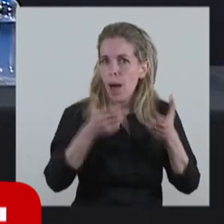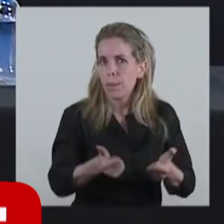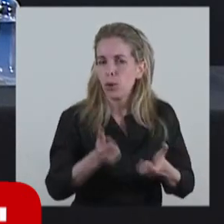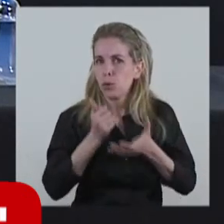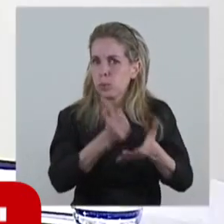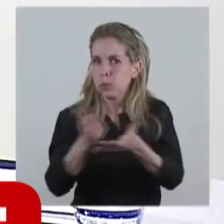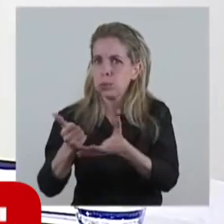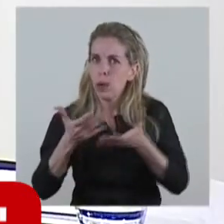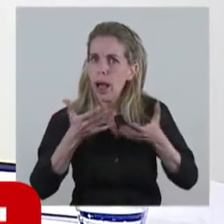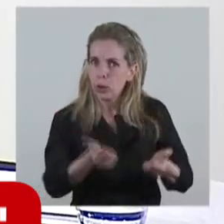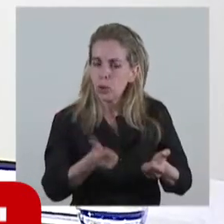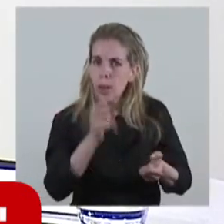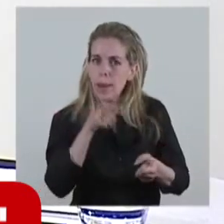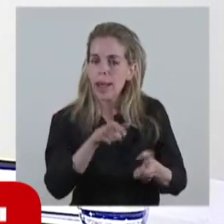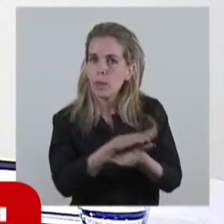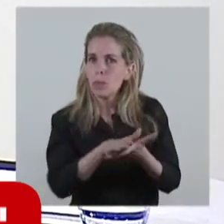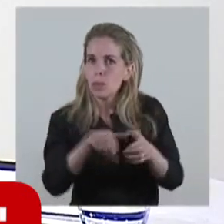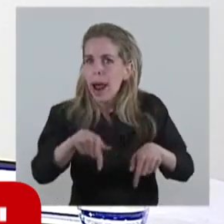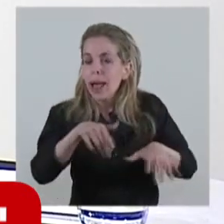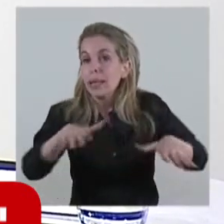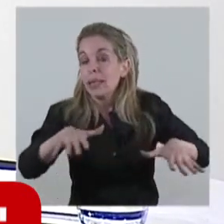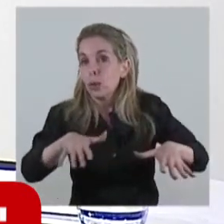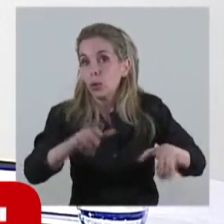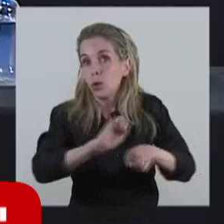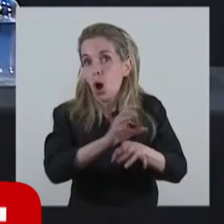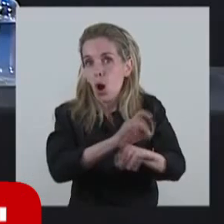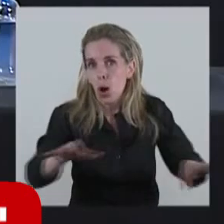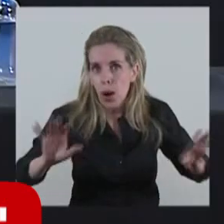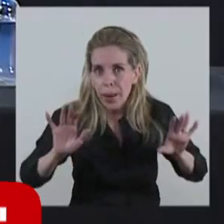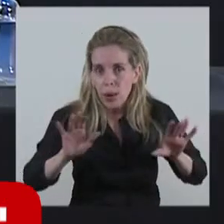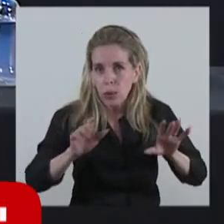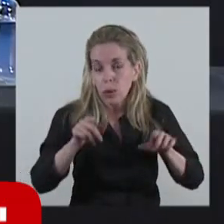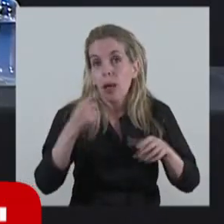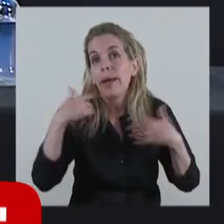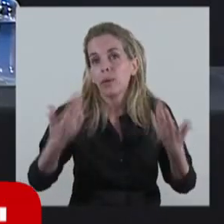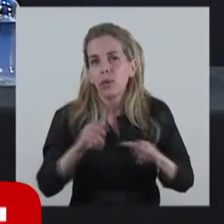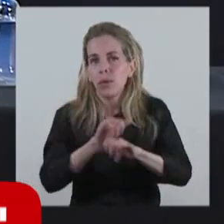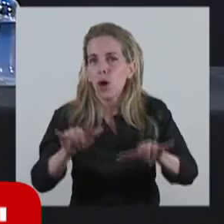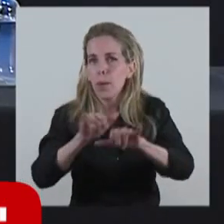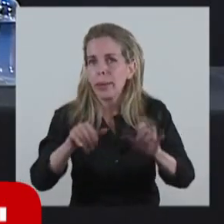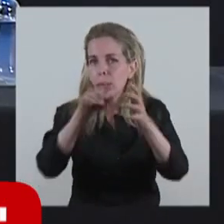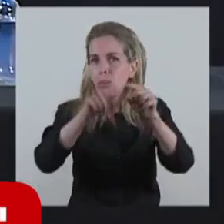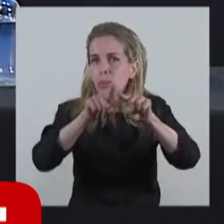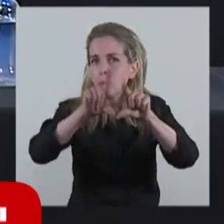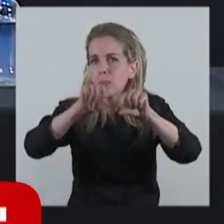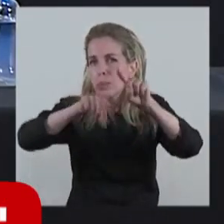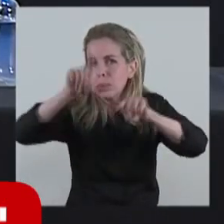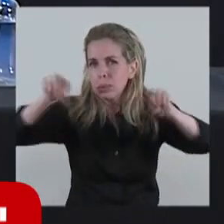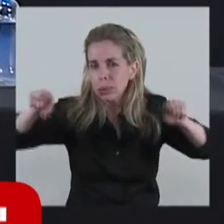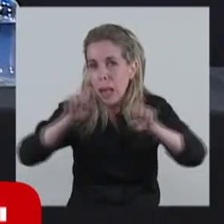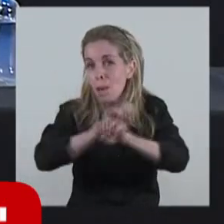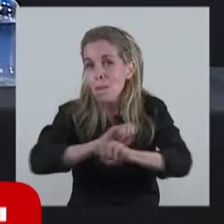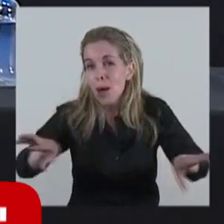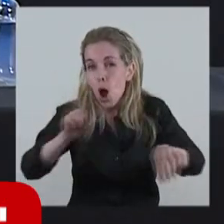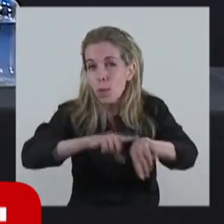contener los impactos de la pandemia. Es decir, que las estadísticas que han sido publicadas corresponden al peor momento, que es